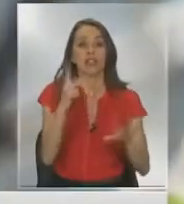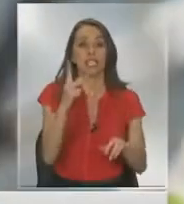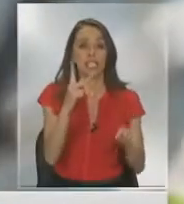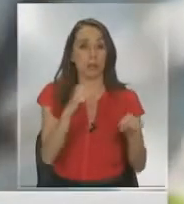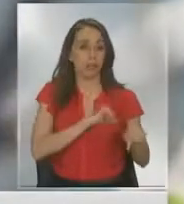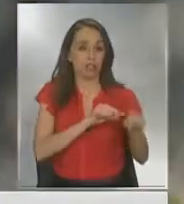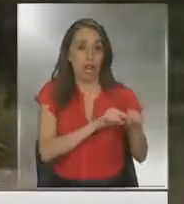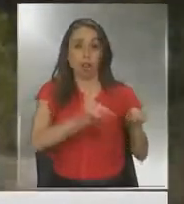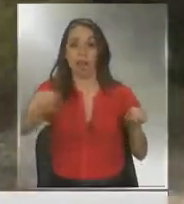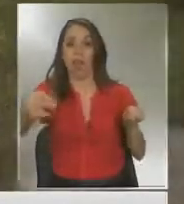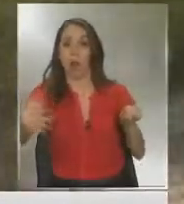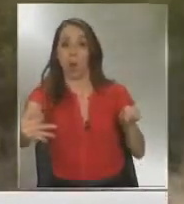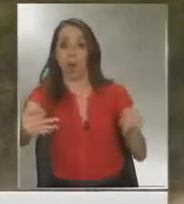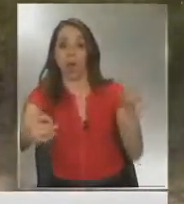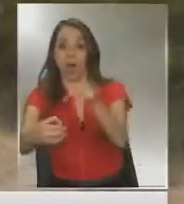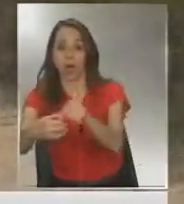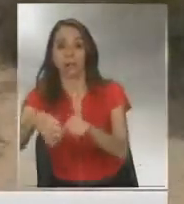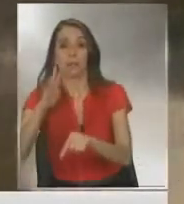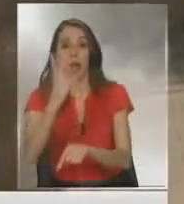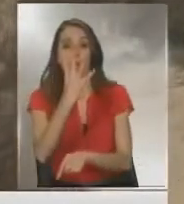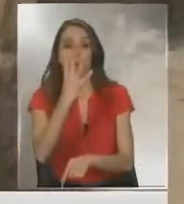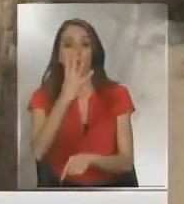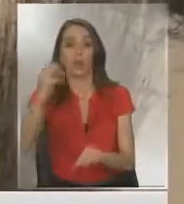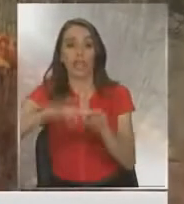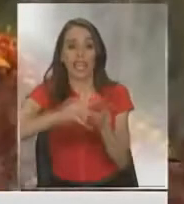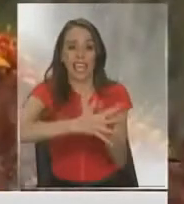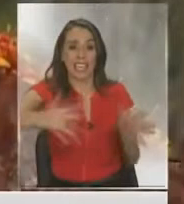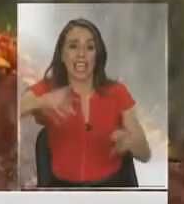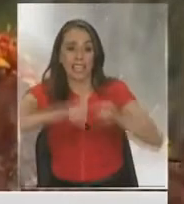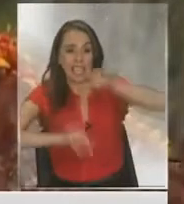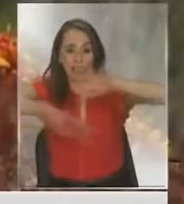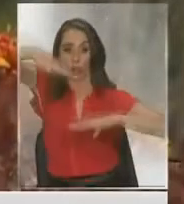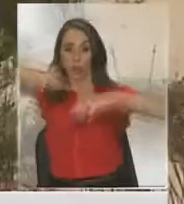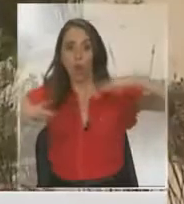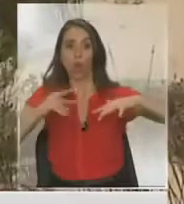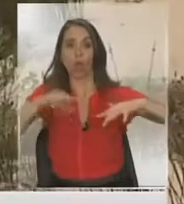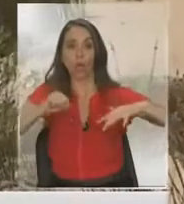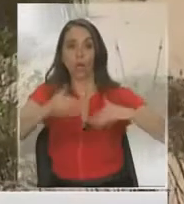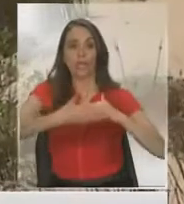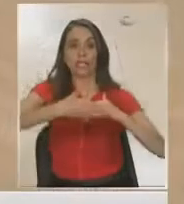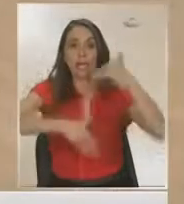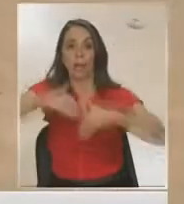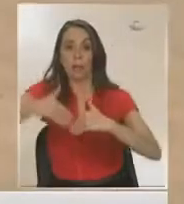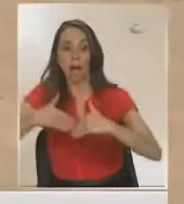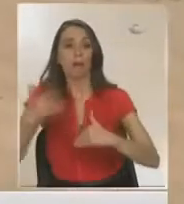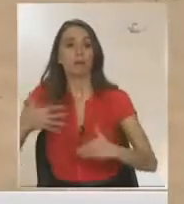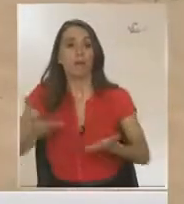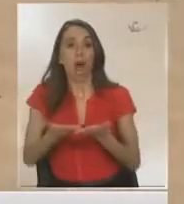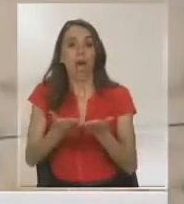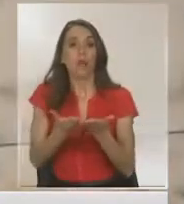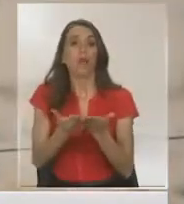kilómetros de Santiago. Con más de 400 hectáreas de dunas costeras y con un valor incalculable para el